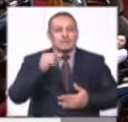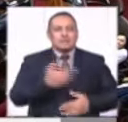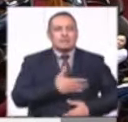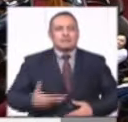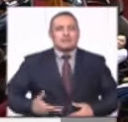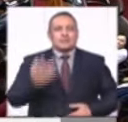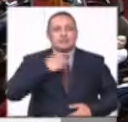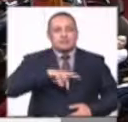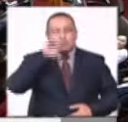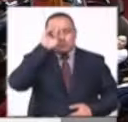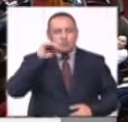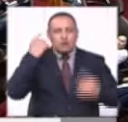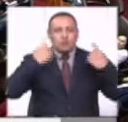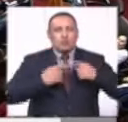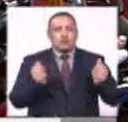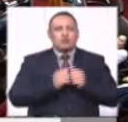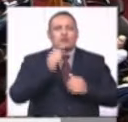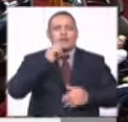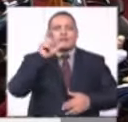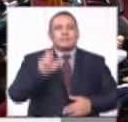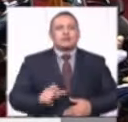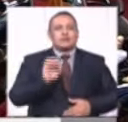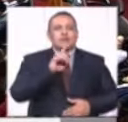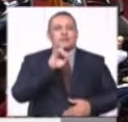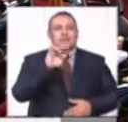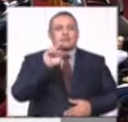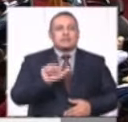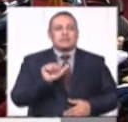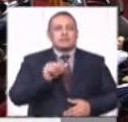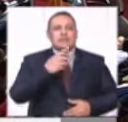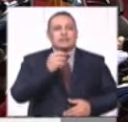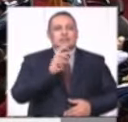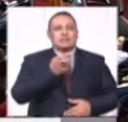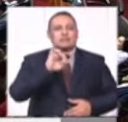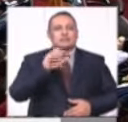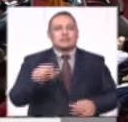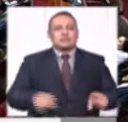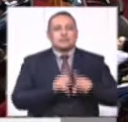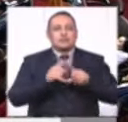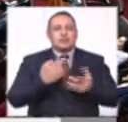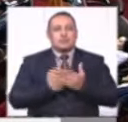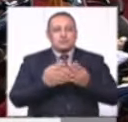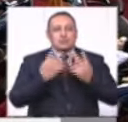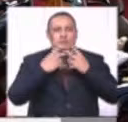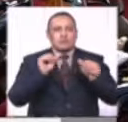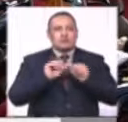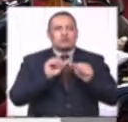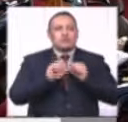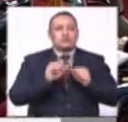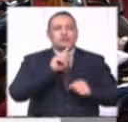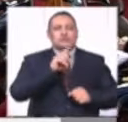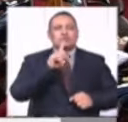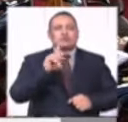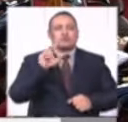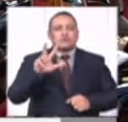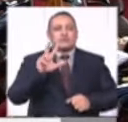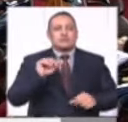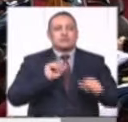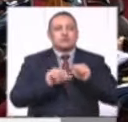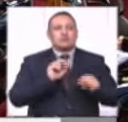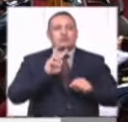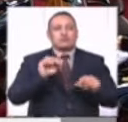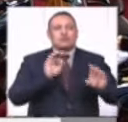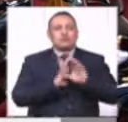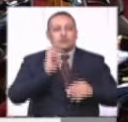de la República en la persona de doña Dina Ercilia Boluarte Segarra, en aplicación del artículo 113, numeral 2, de